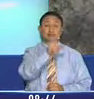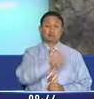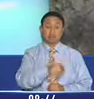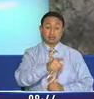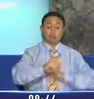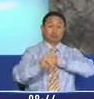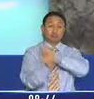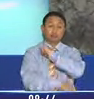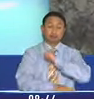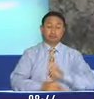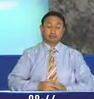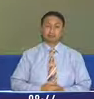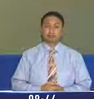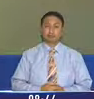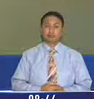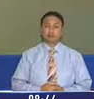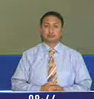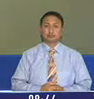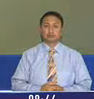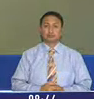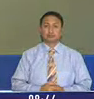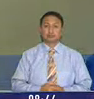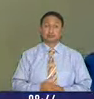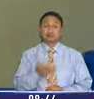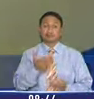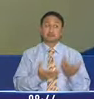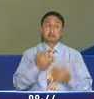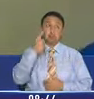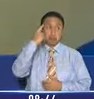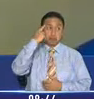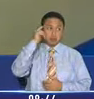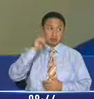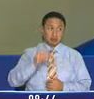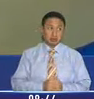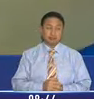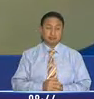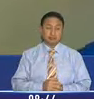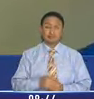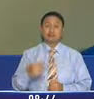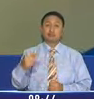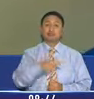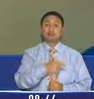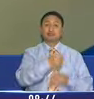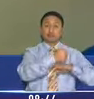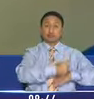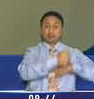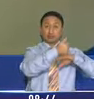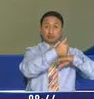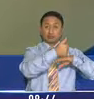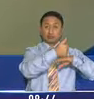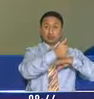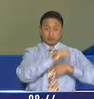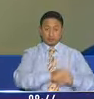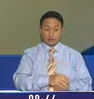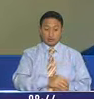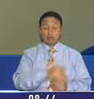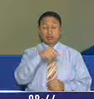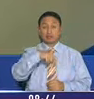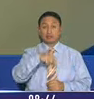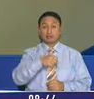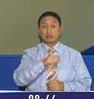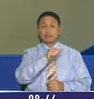multas al propietario de los perros. O sea, podríamos estar pensando que el ente ejecutor de la